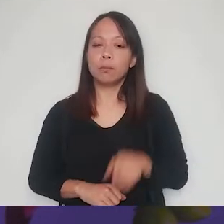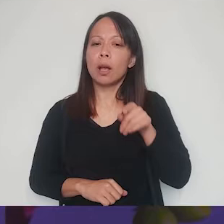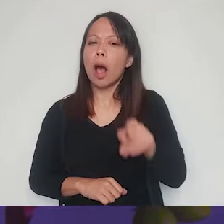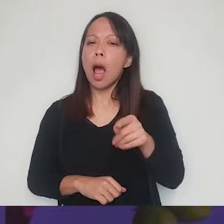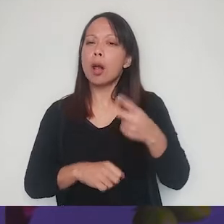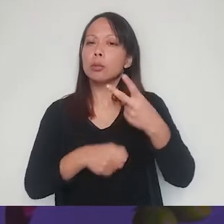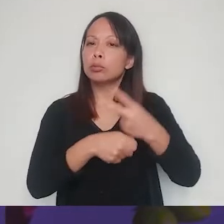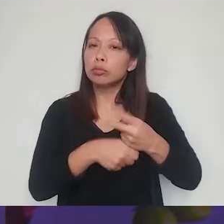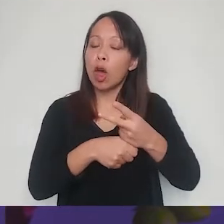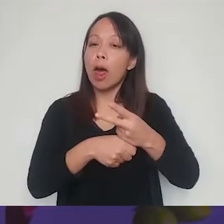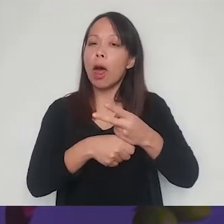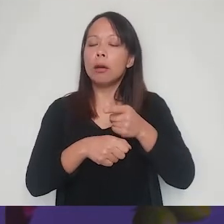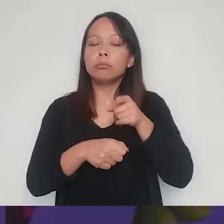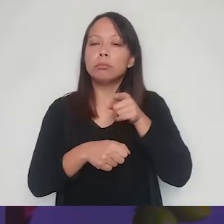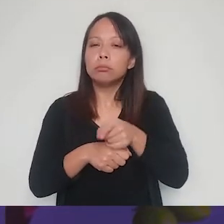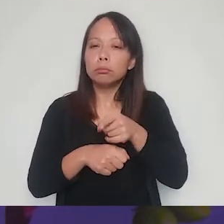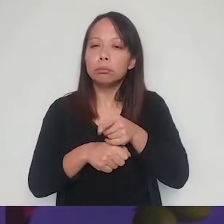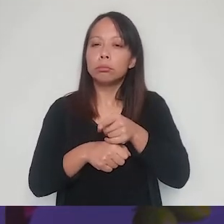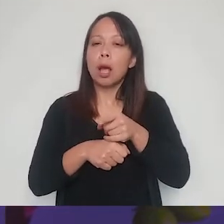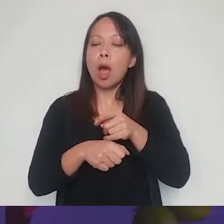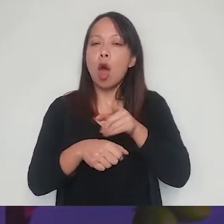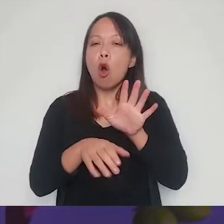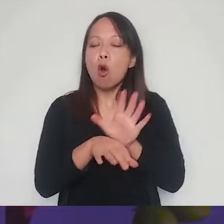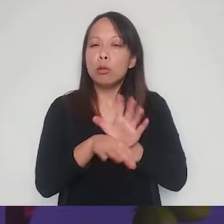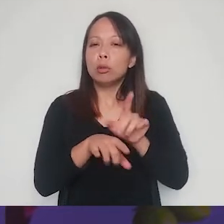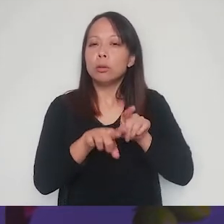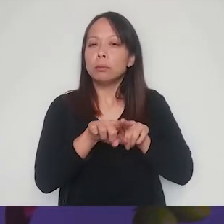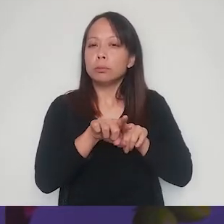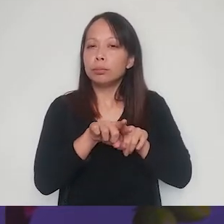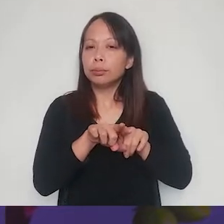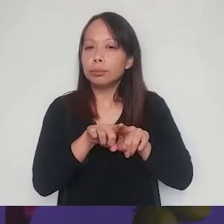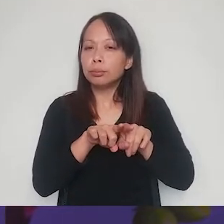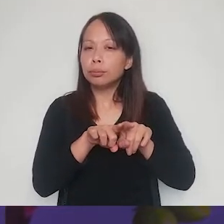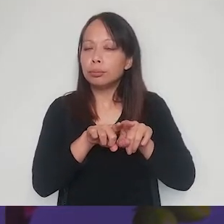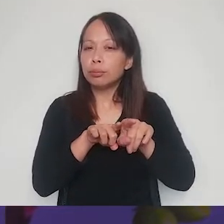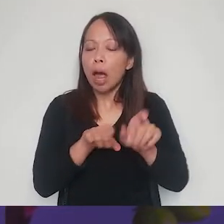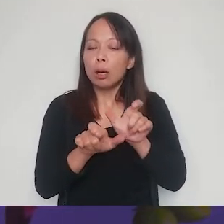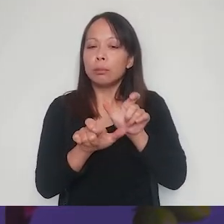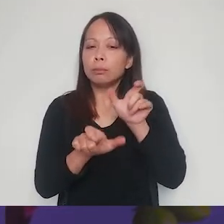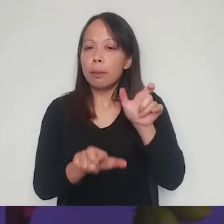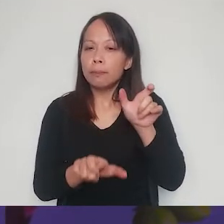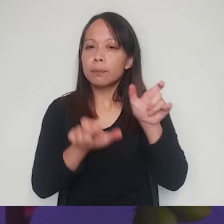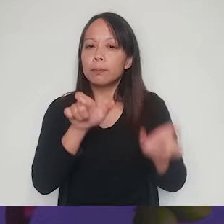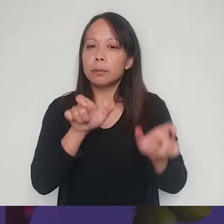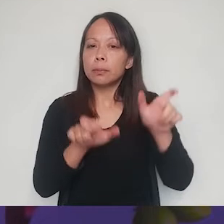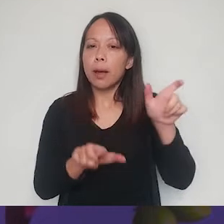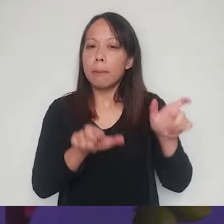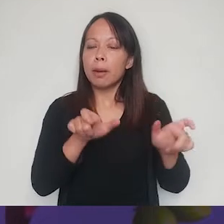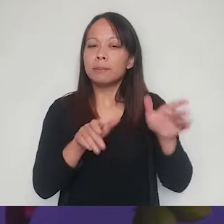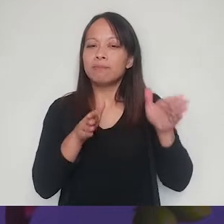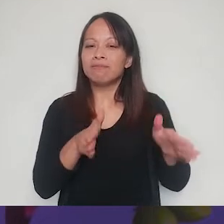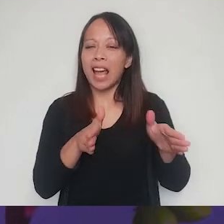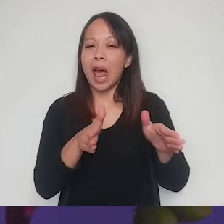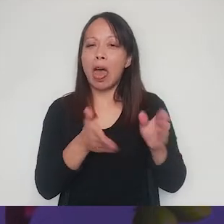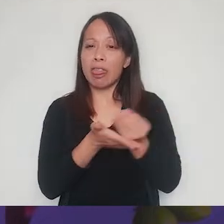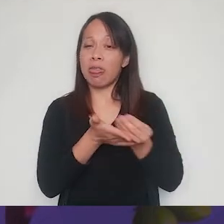el segundo ejemplo, la clase 2, donde la baja velocidad produce una alta exclusión o salteado del exón alternativo,